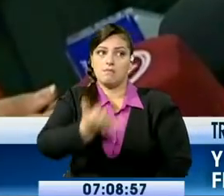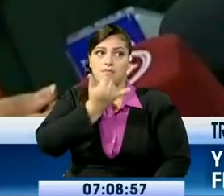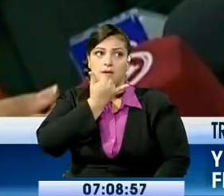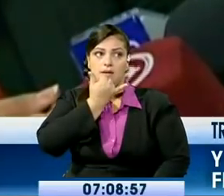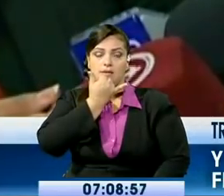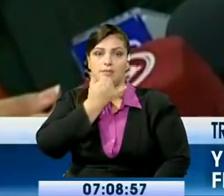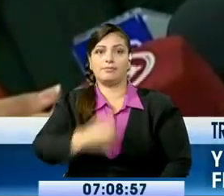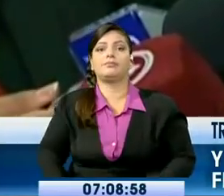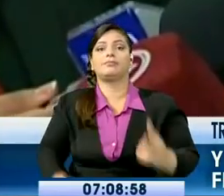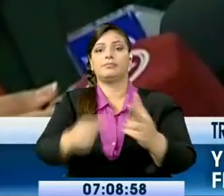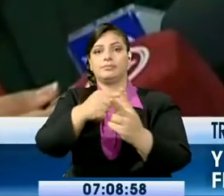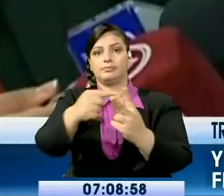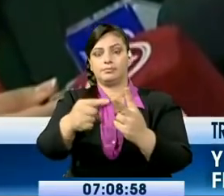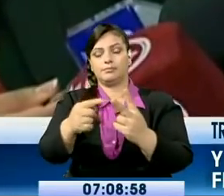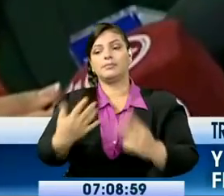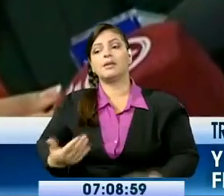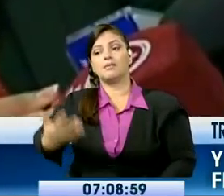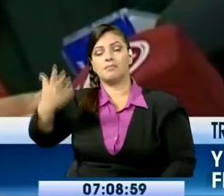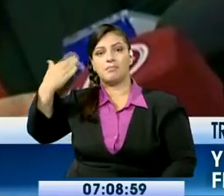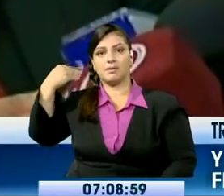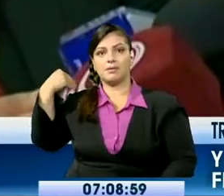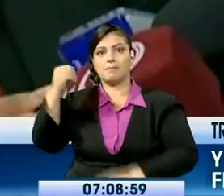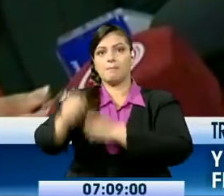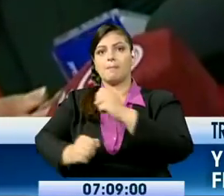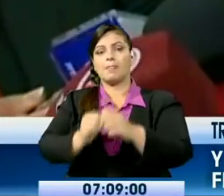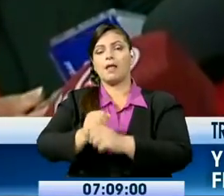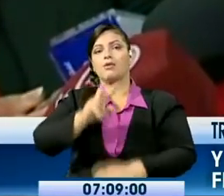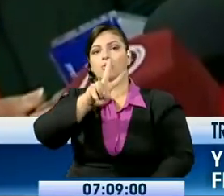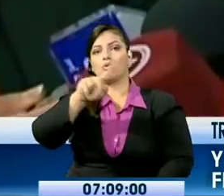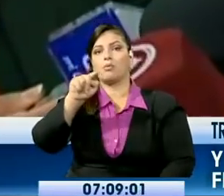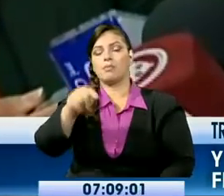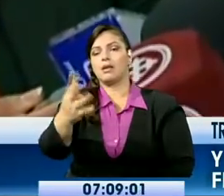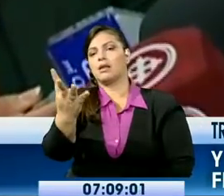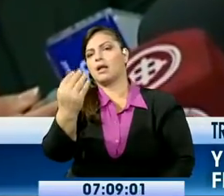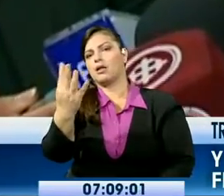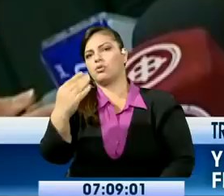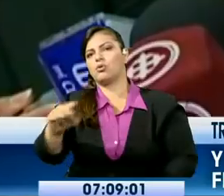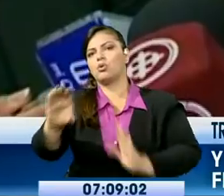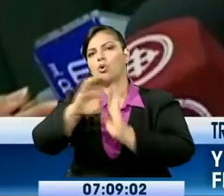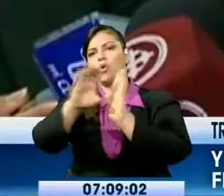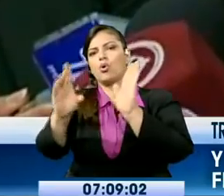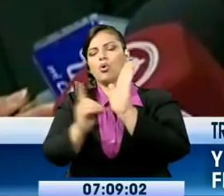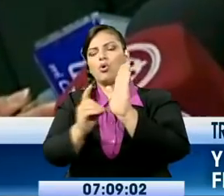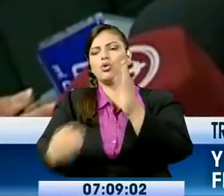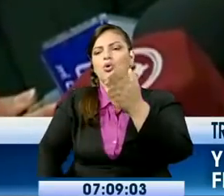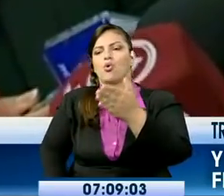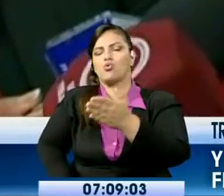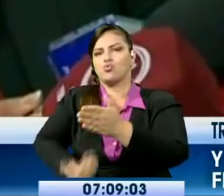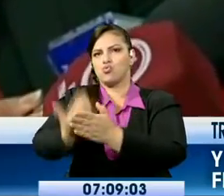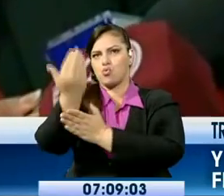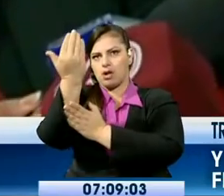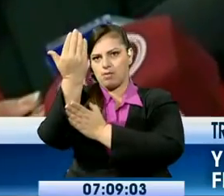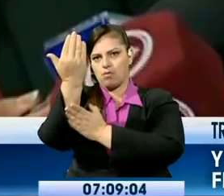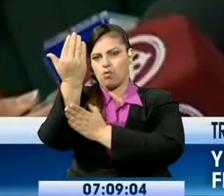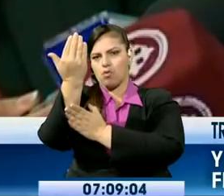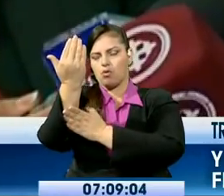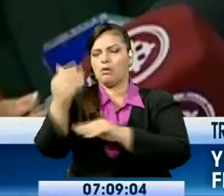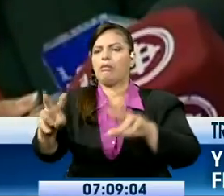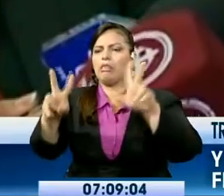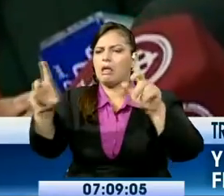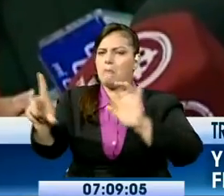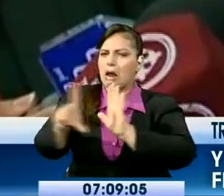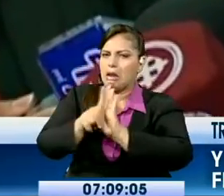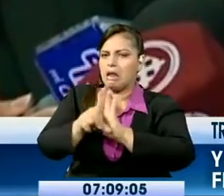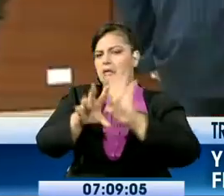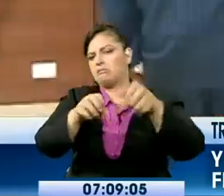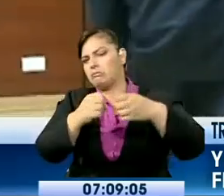del año 2014, con un nuevo Código Orgánico Integral Penal, obviamente la conducta penal tiene que estar